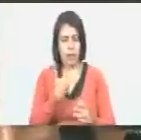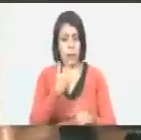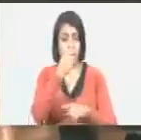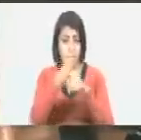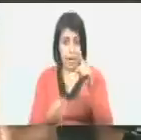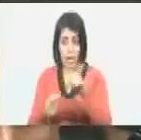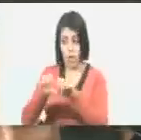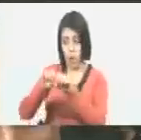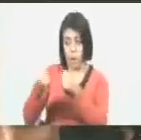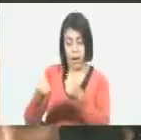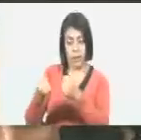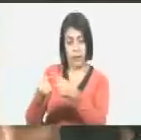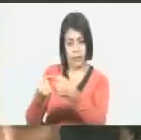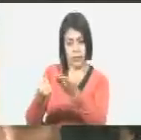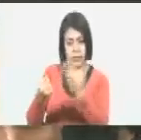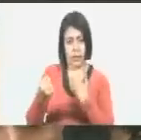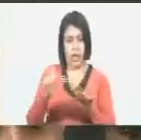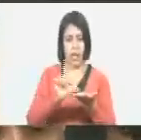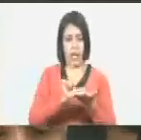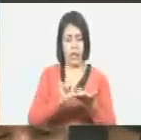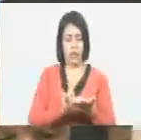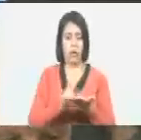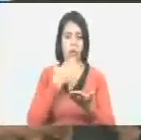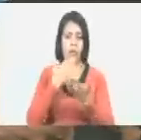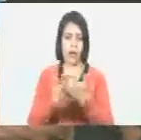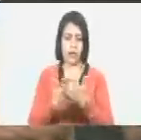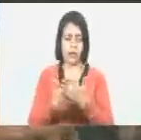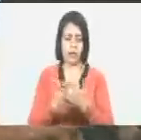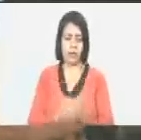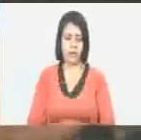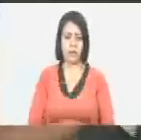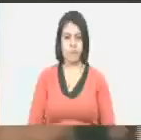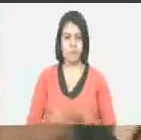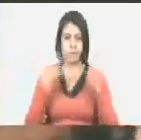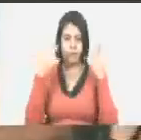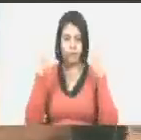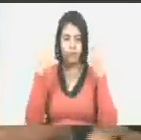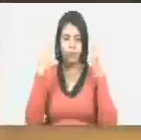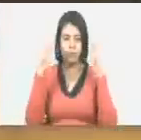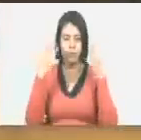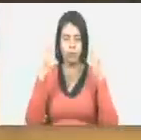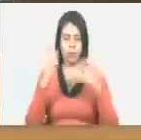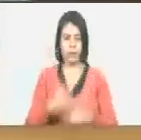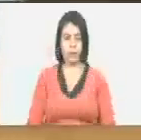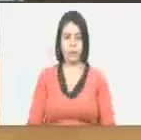medio pan y un libro. Muchas gracias, ciudadano presidente.